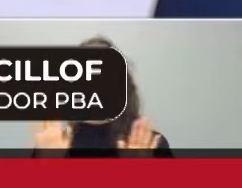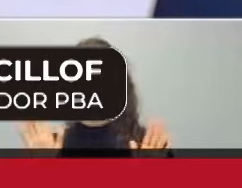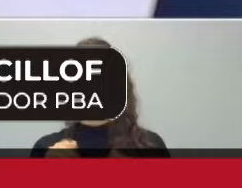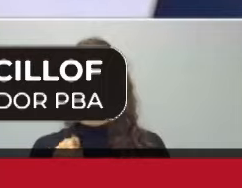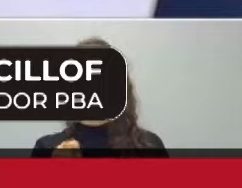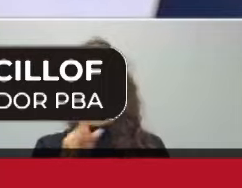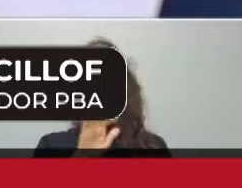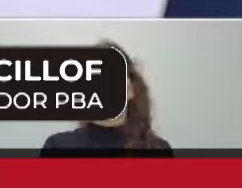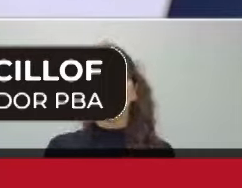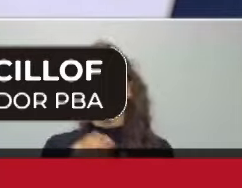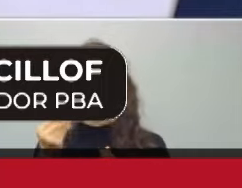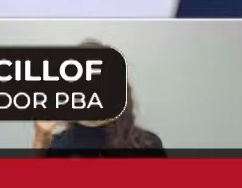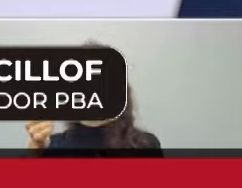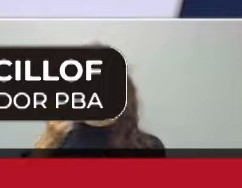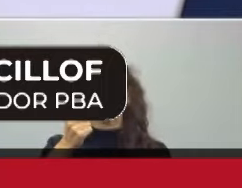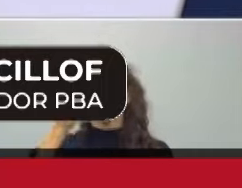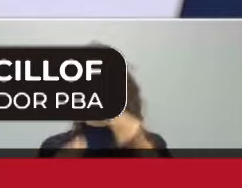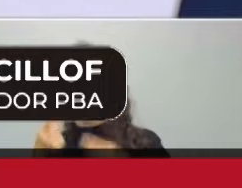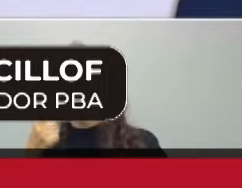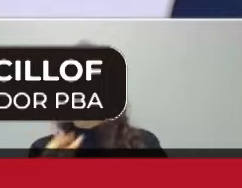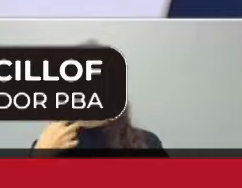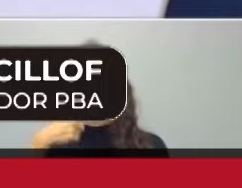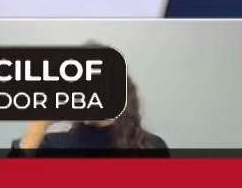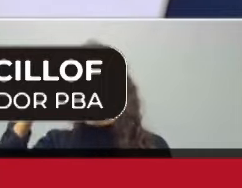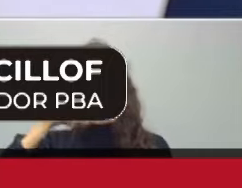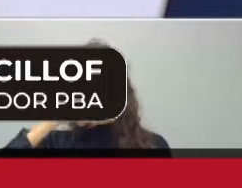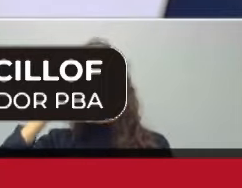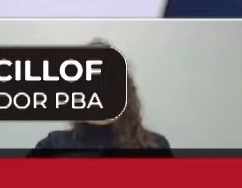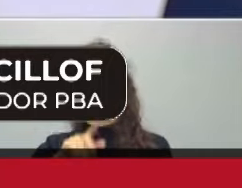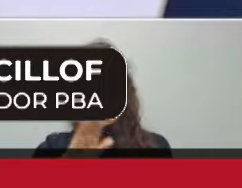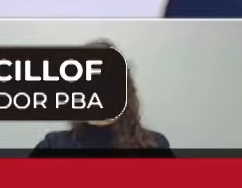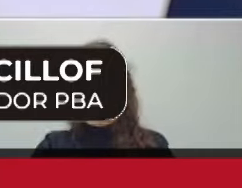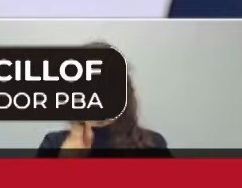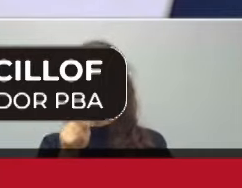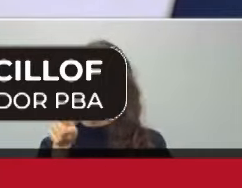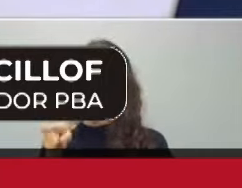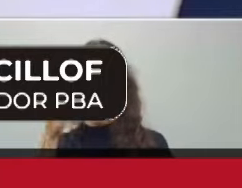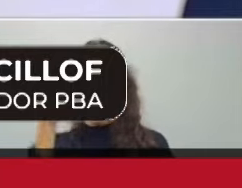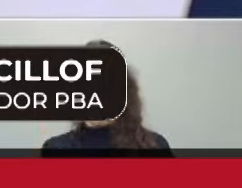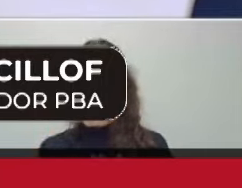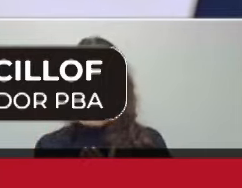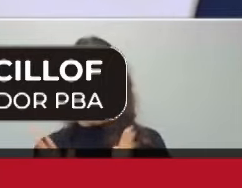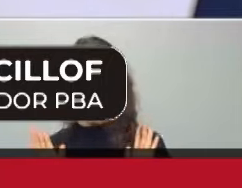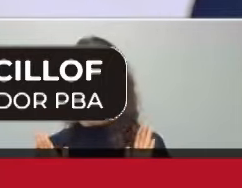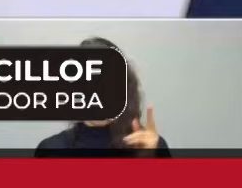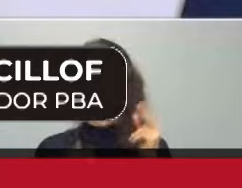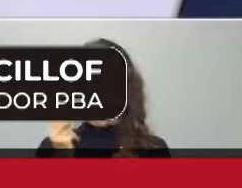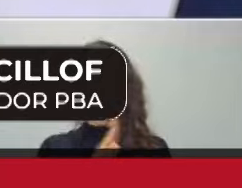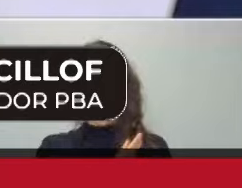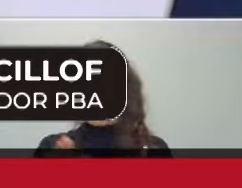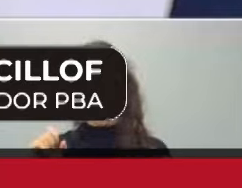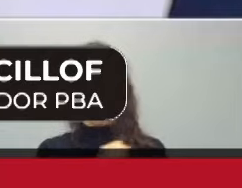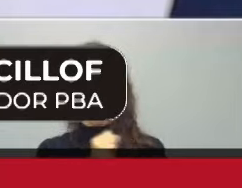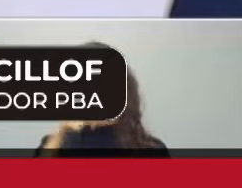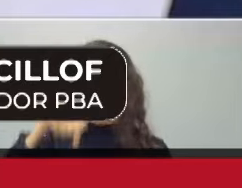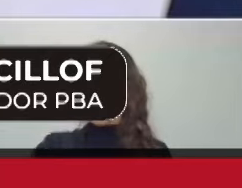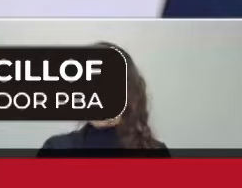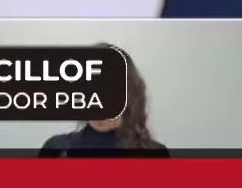a las asignaciones presupuestarias. Particularmente, no habiendo un presupuesto nuevo aprobado para este año, sino el